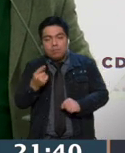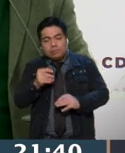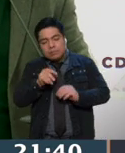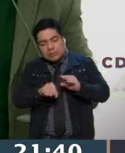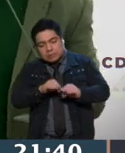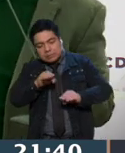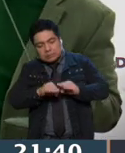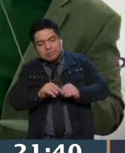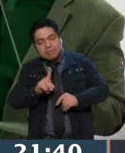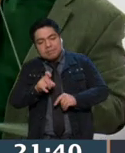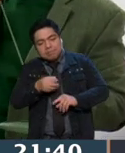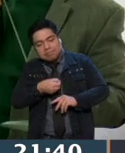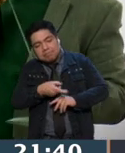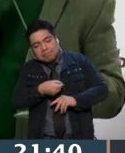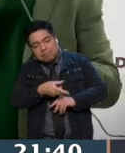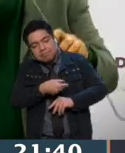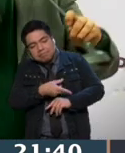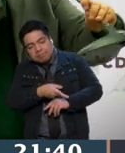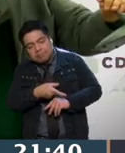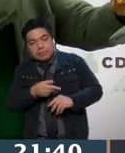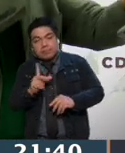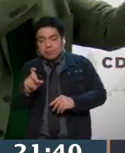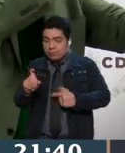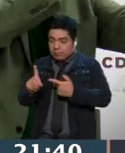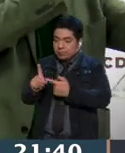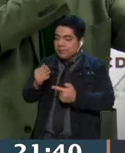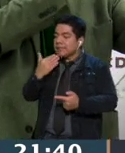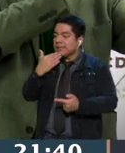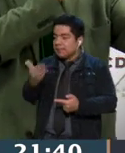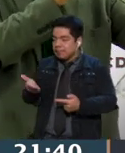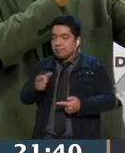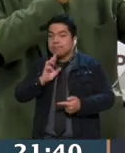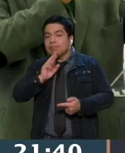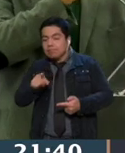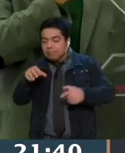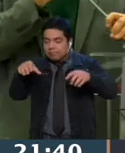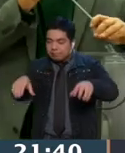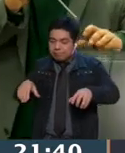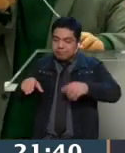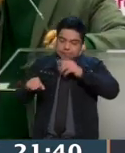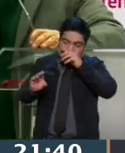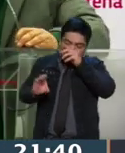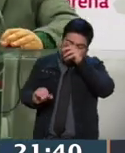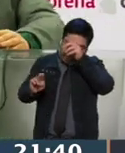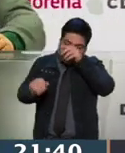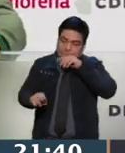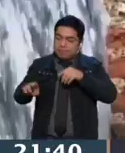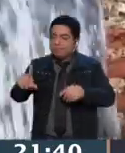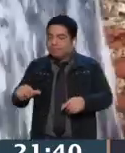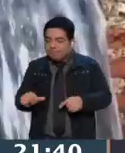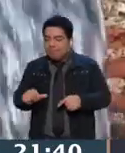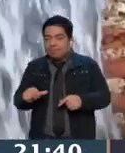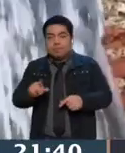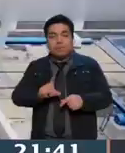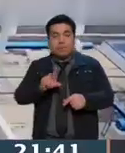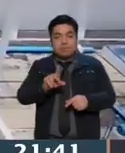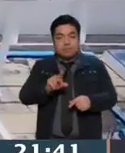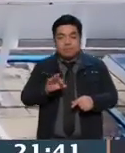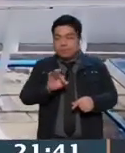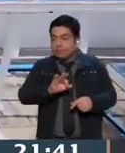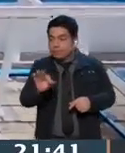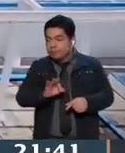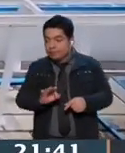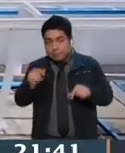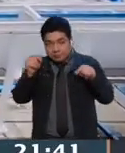tecnificar el riego y con ello hacer mejor uso del agua en las presas que abastecen el sistema Cutzamala, que dota del